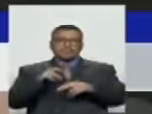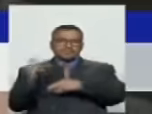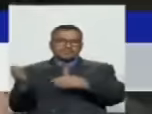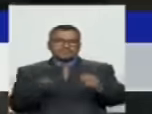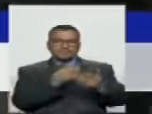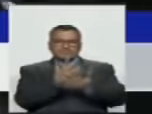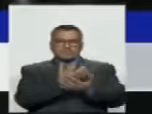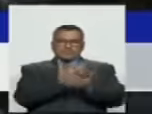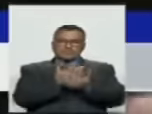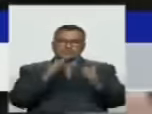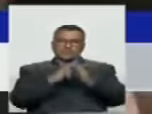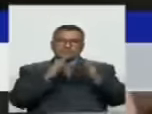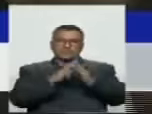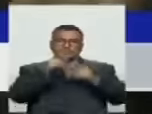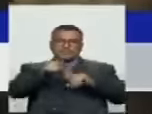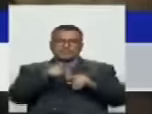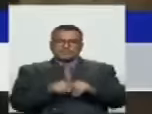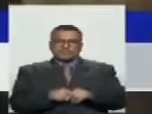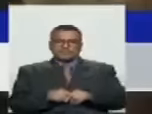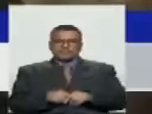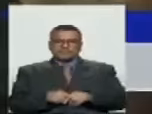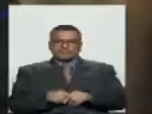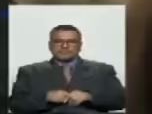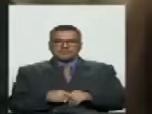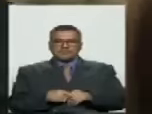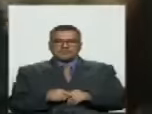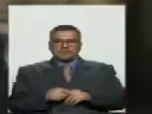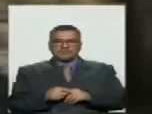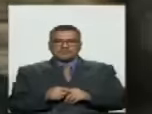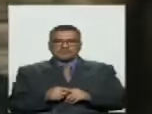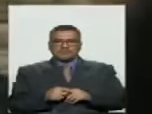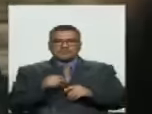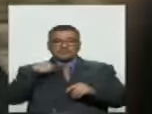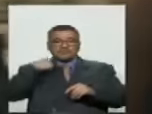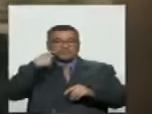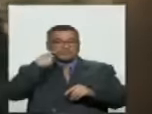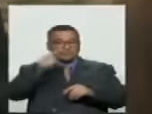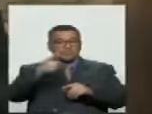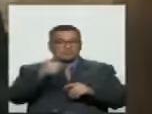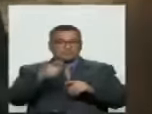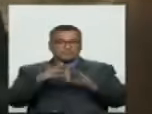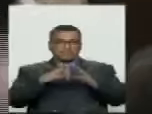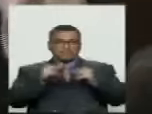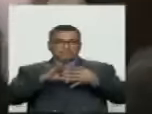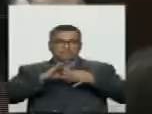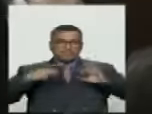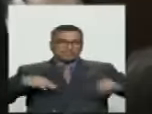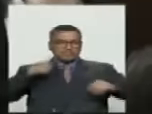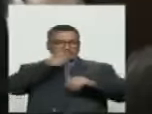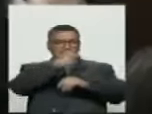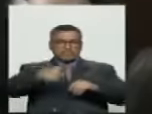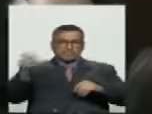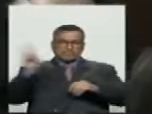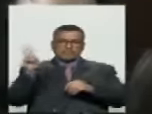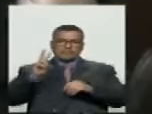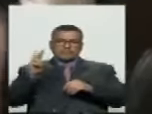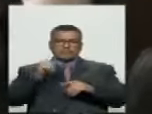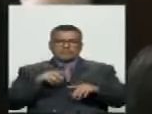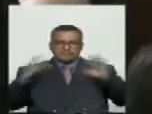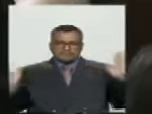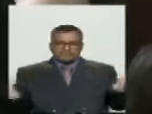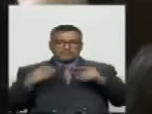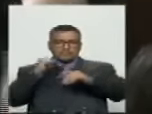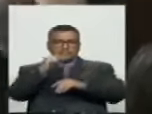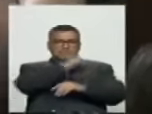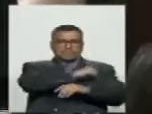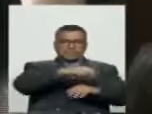quemar la casa. Imagínense ustedes la insolencia. Cuando tú ves ese sesgo en las redes, pueblo venezolano, promoviendo el